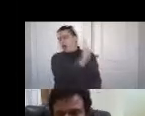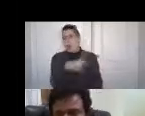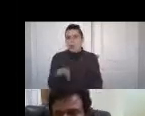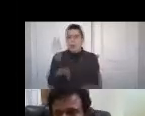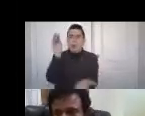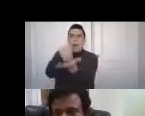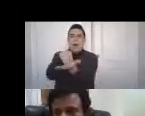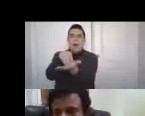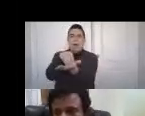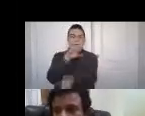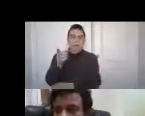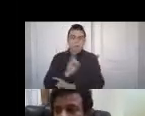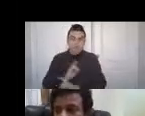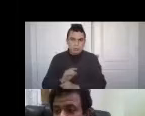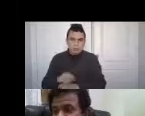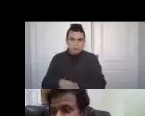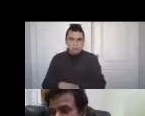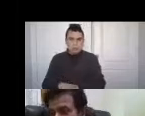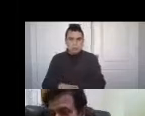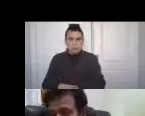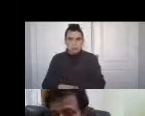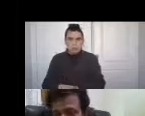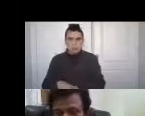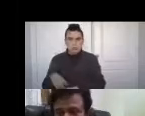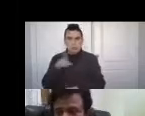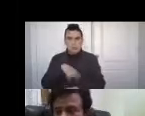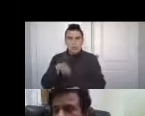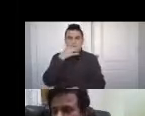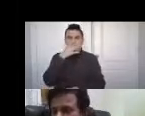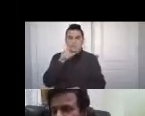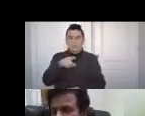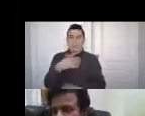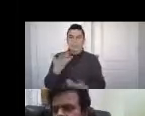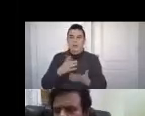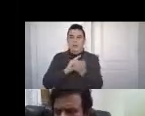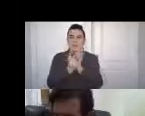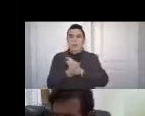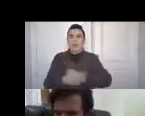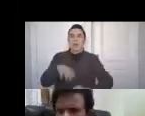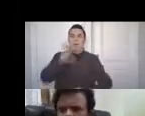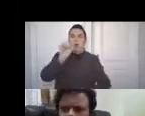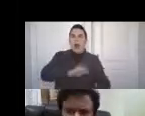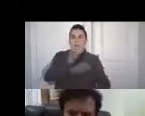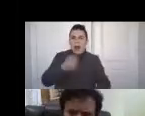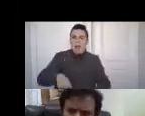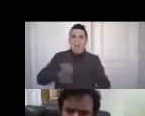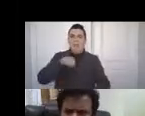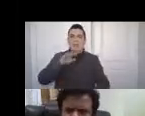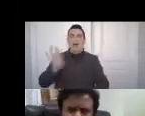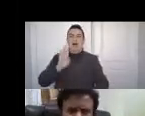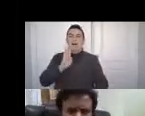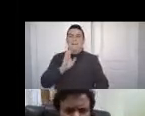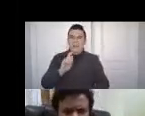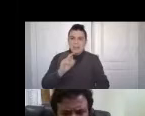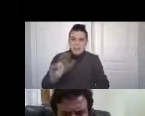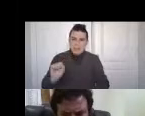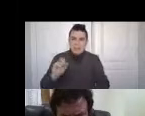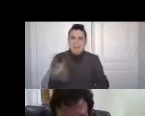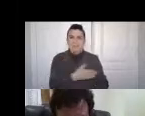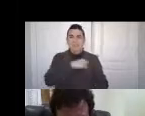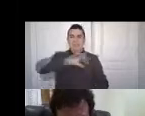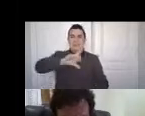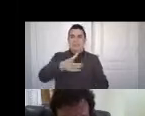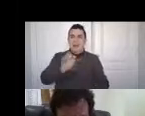se les atribuyó hoy día una letra griega. Por eso las conocemos como alfa, beta, gamma, mu, epsilon,